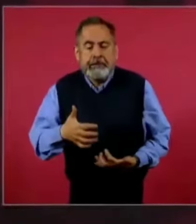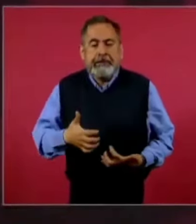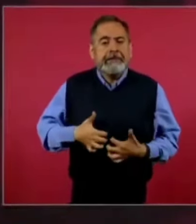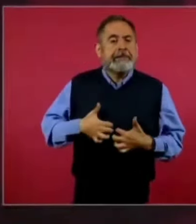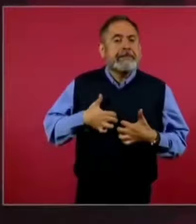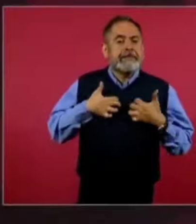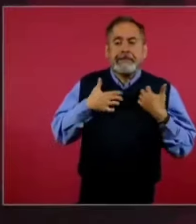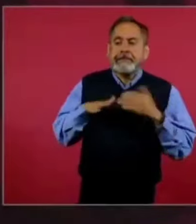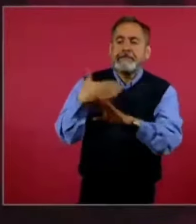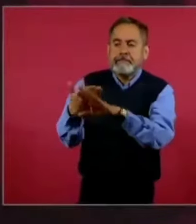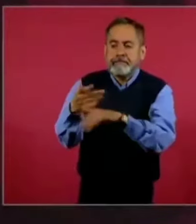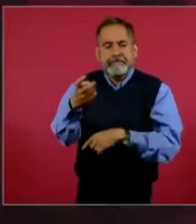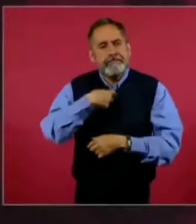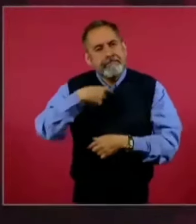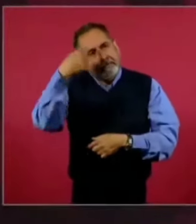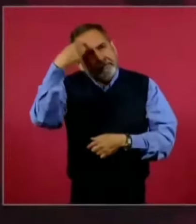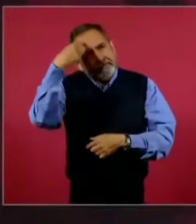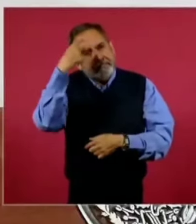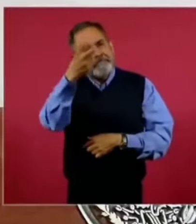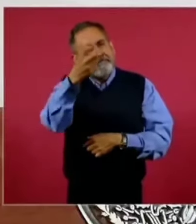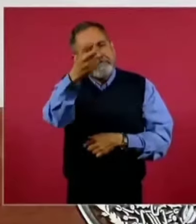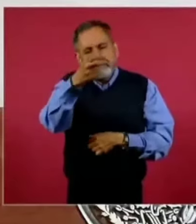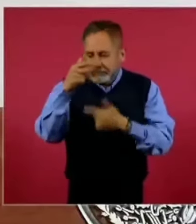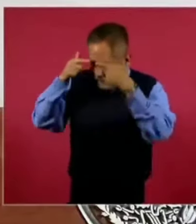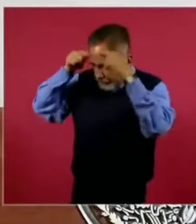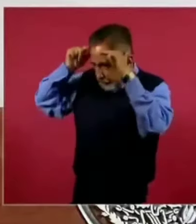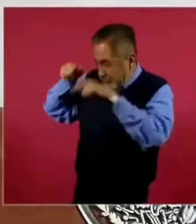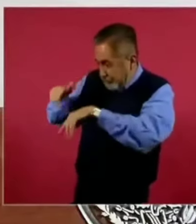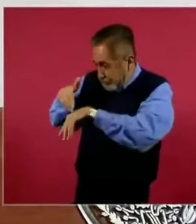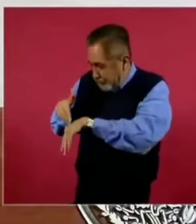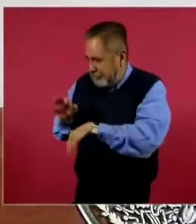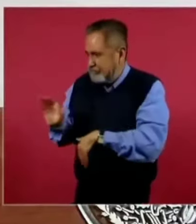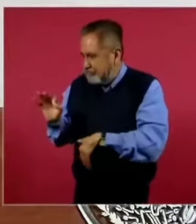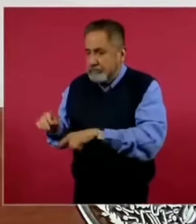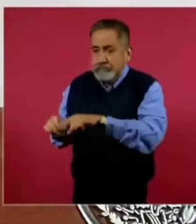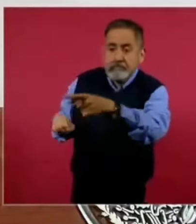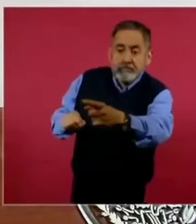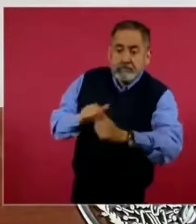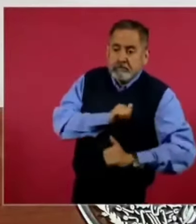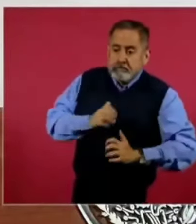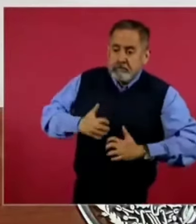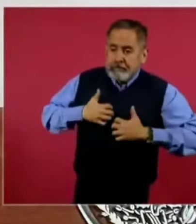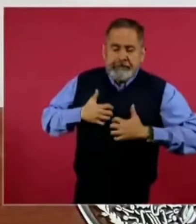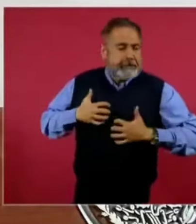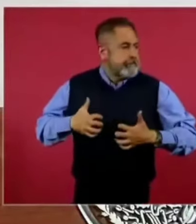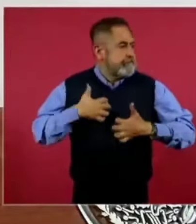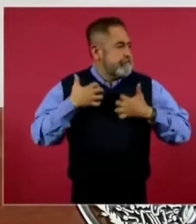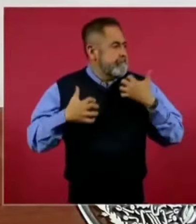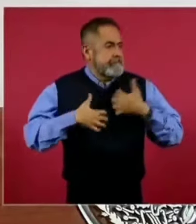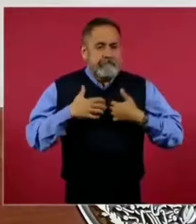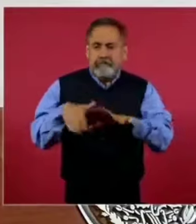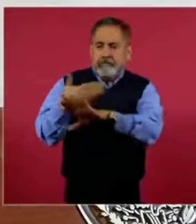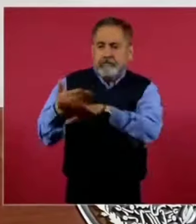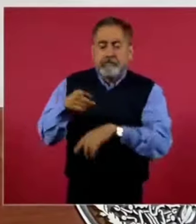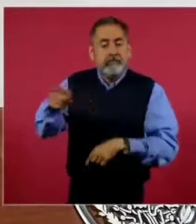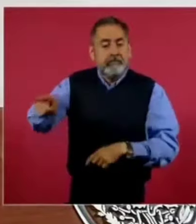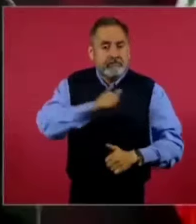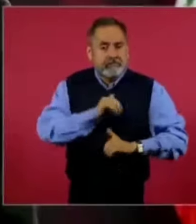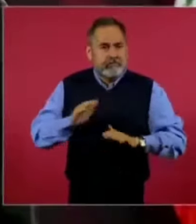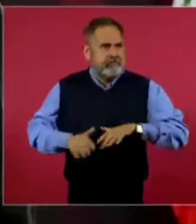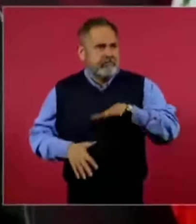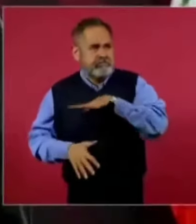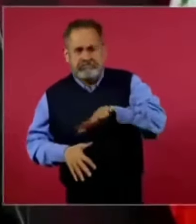Y yo lo que sostengo como hipótesis es que, como de una u otra forma el Ejército